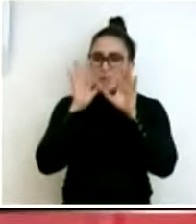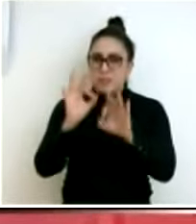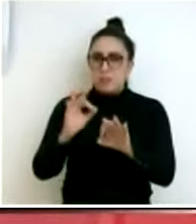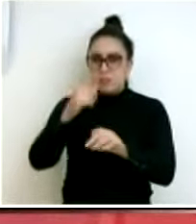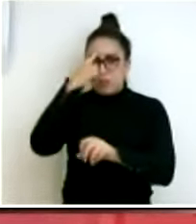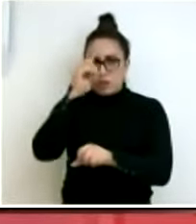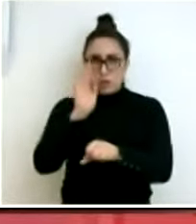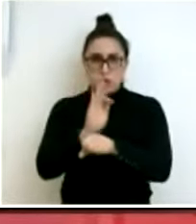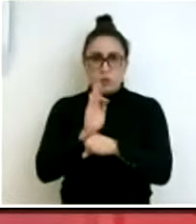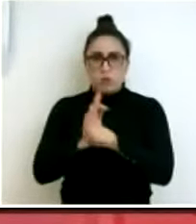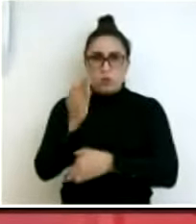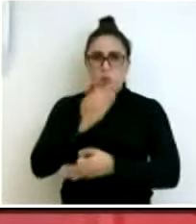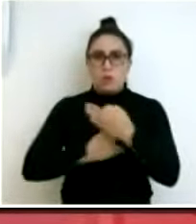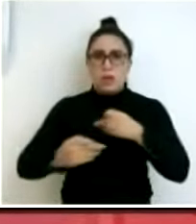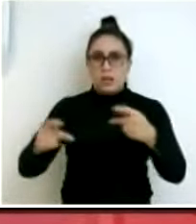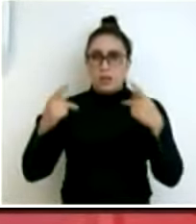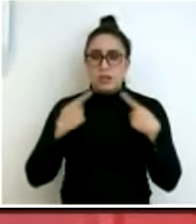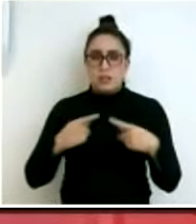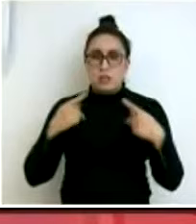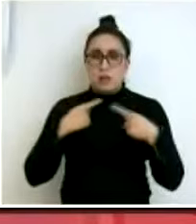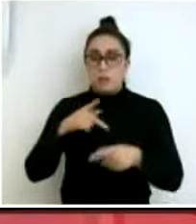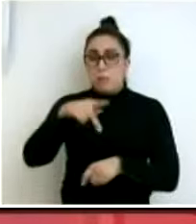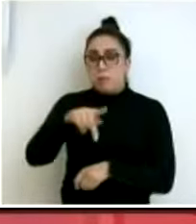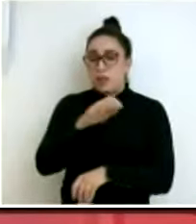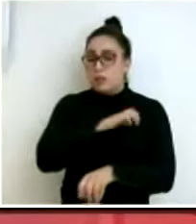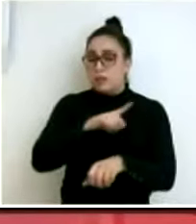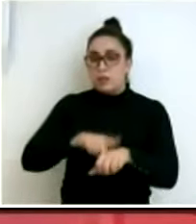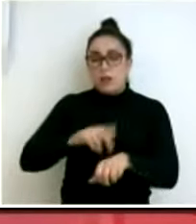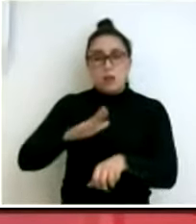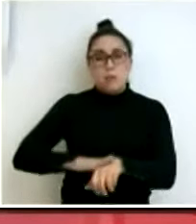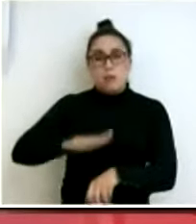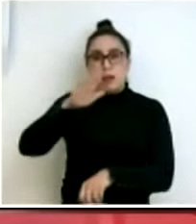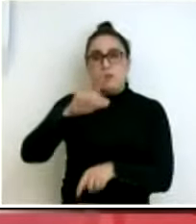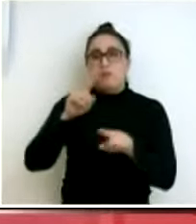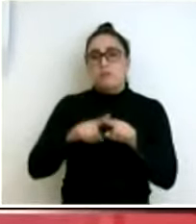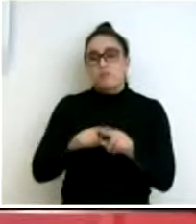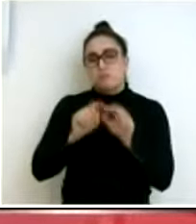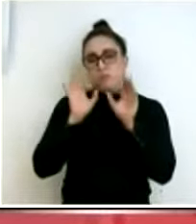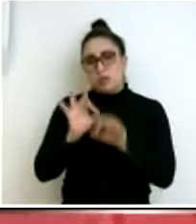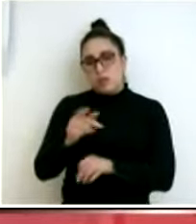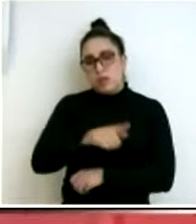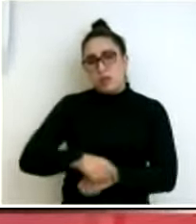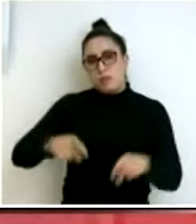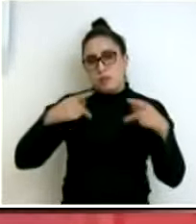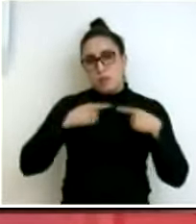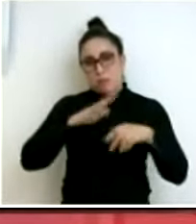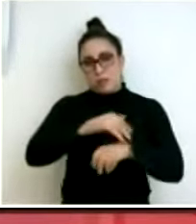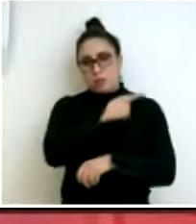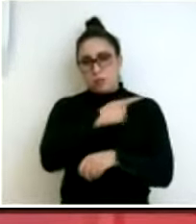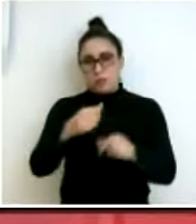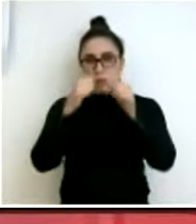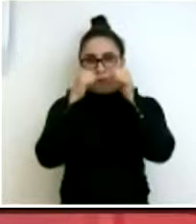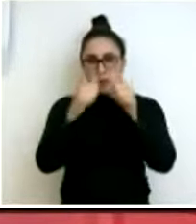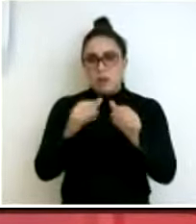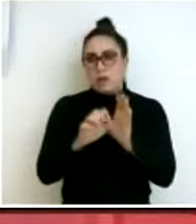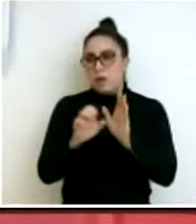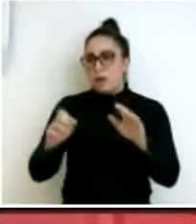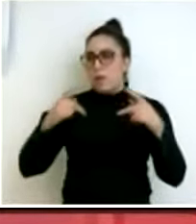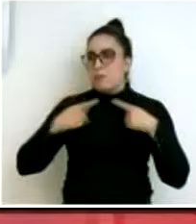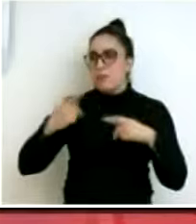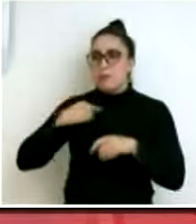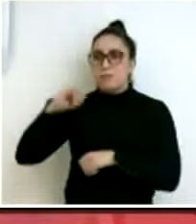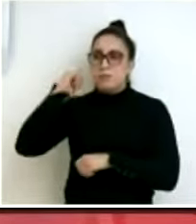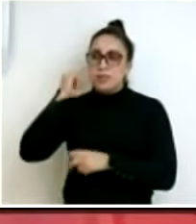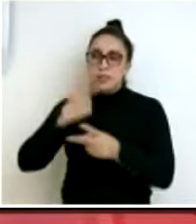a todas y a todos, pero en especial a los más necesitados, a los indígenas, a